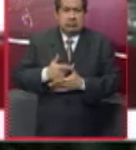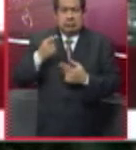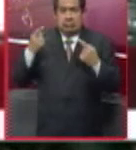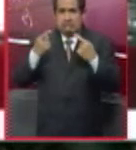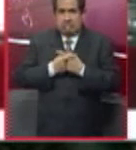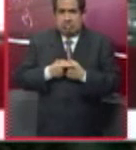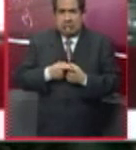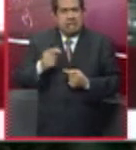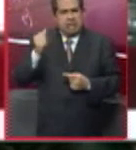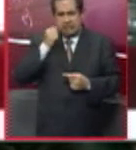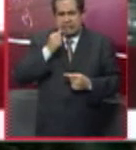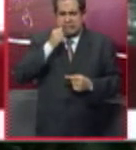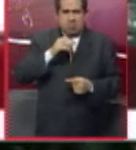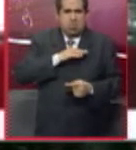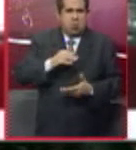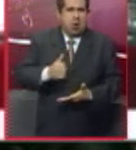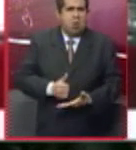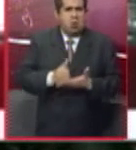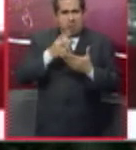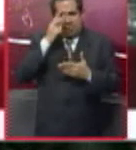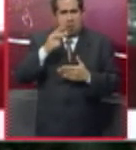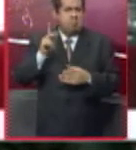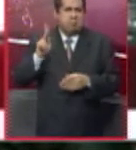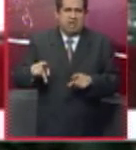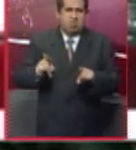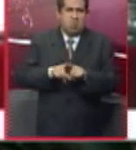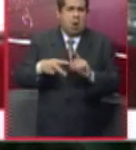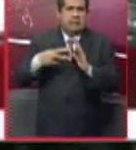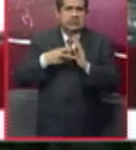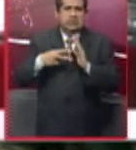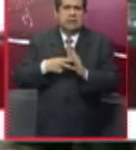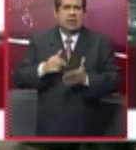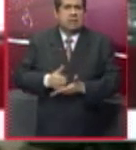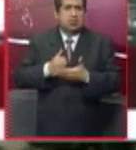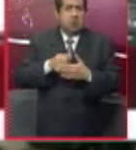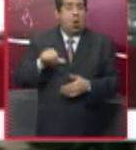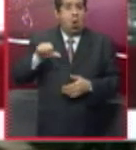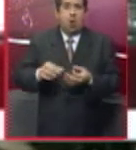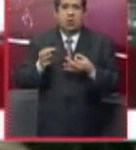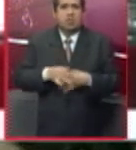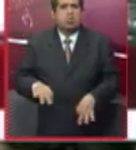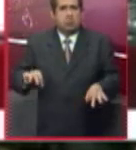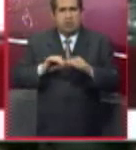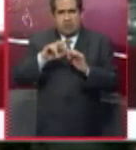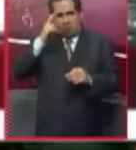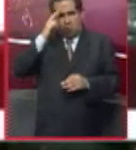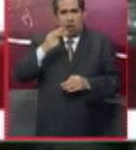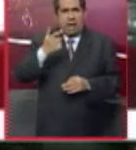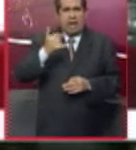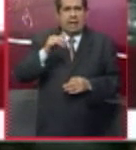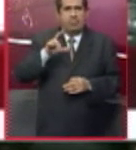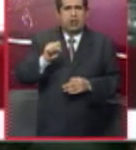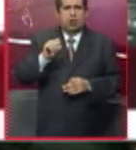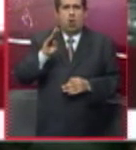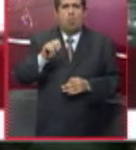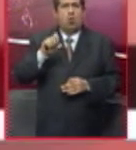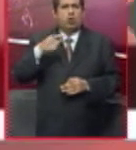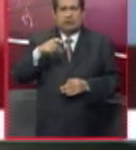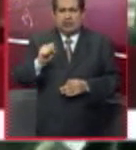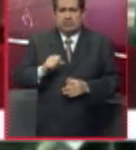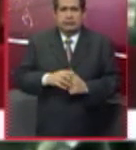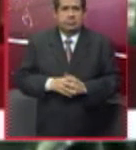situaciones adversas, en este caso como lo que acontece en Siria. Hoy es importante recordar a don Gilberto